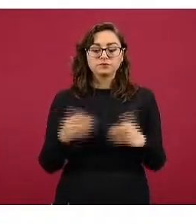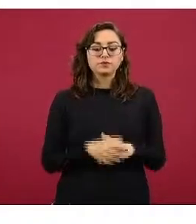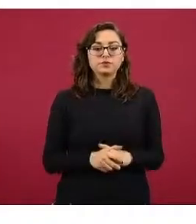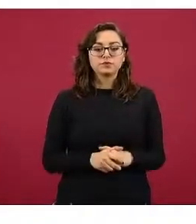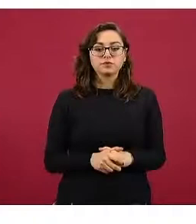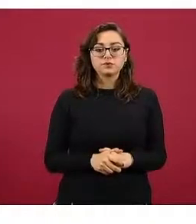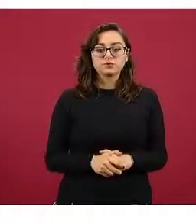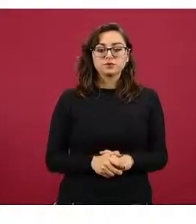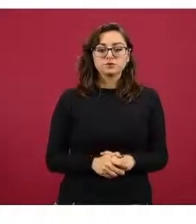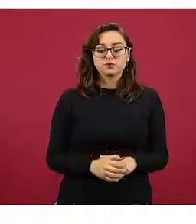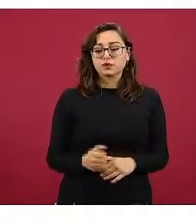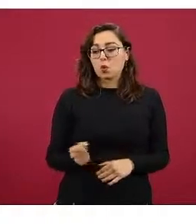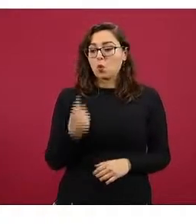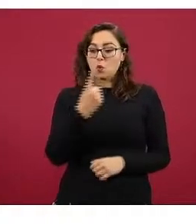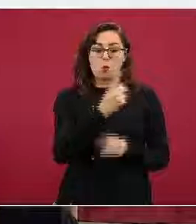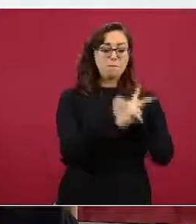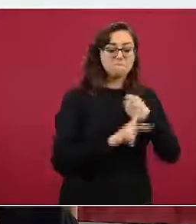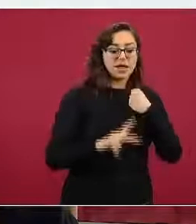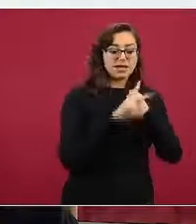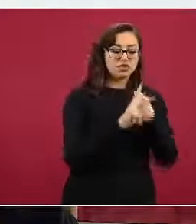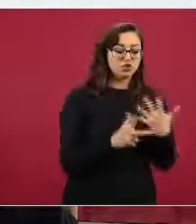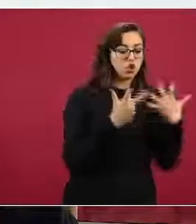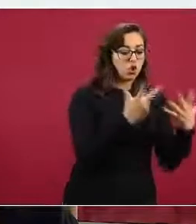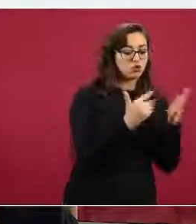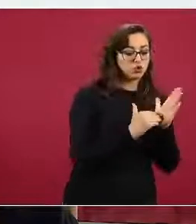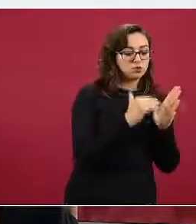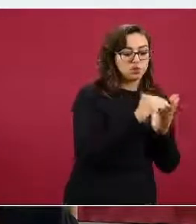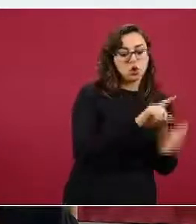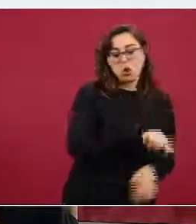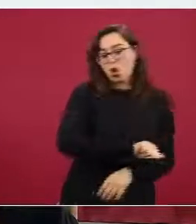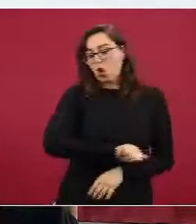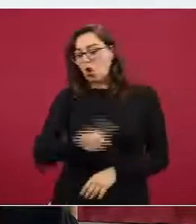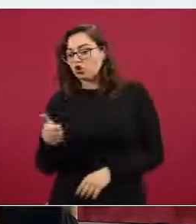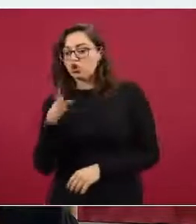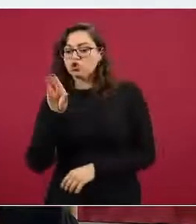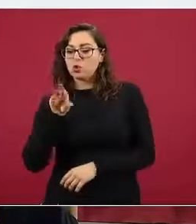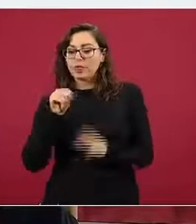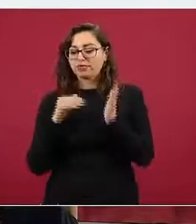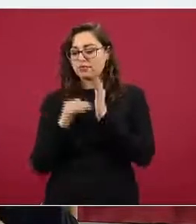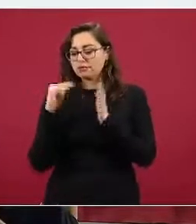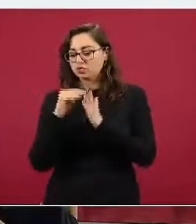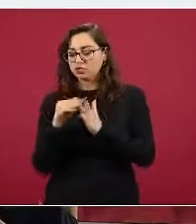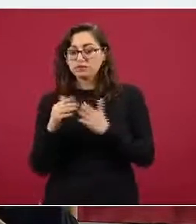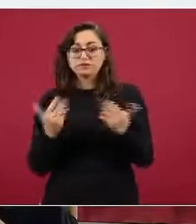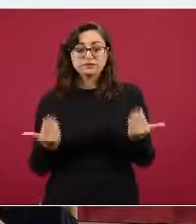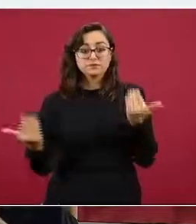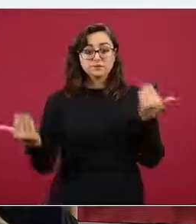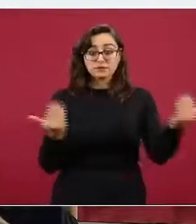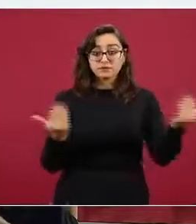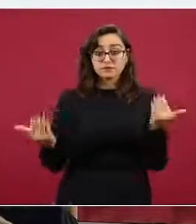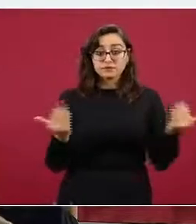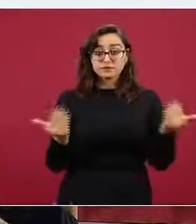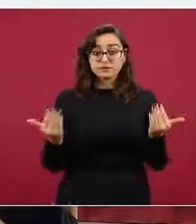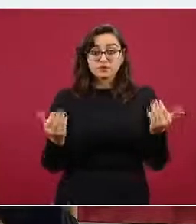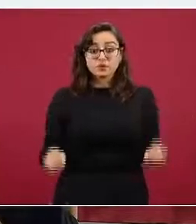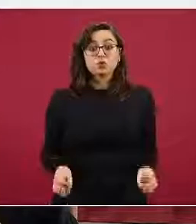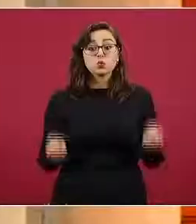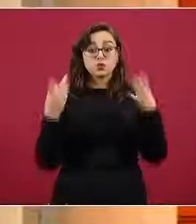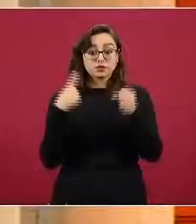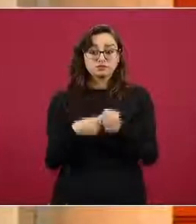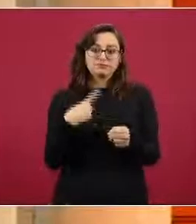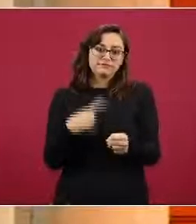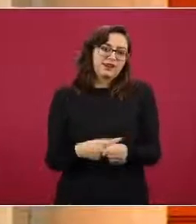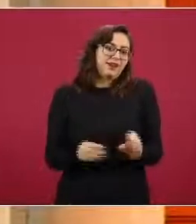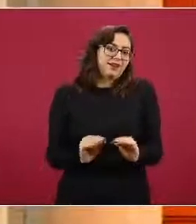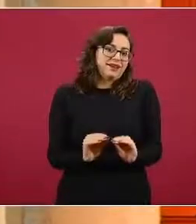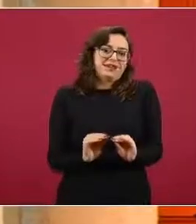tiene 8 millones de habitantes, hay otro que tiene 90 millones de habitantes. Si comparáramos el número de casos, es obvio que